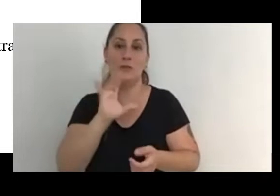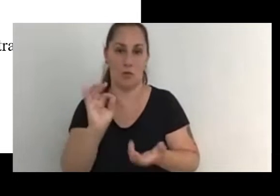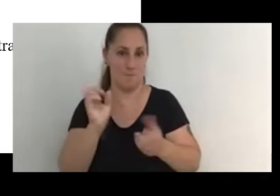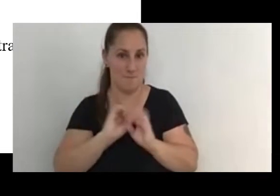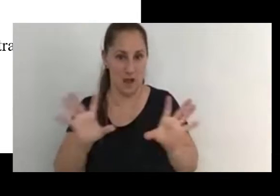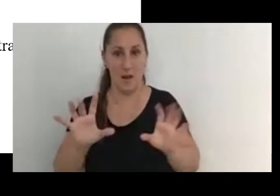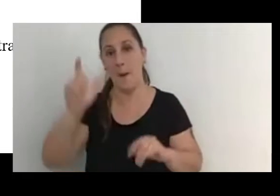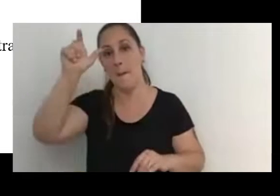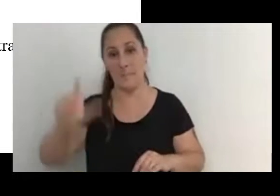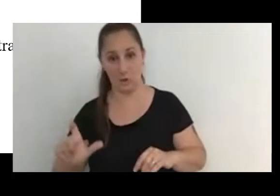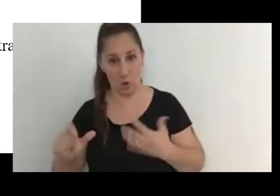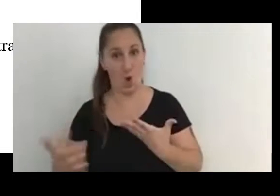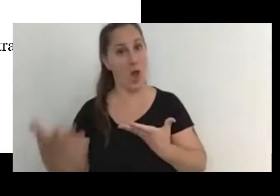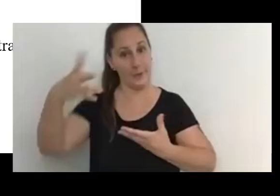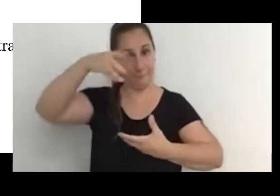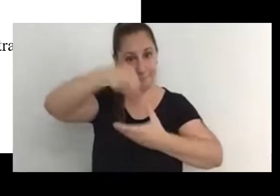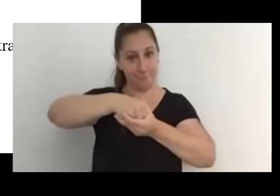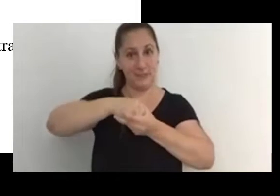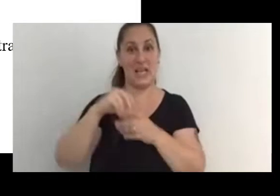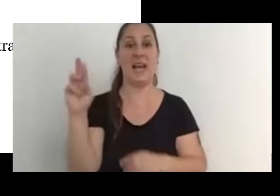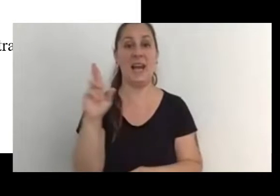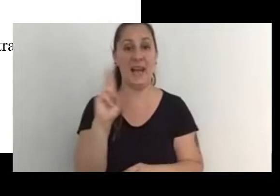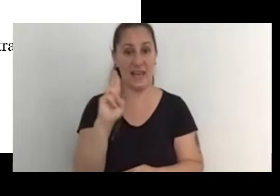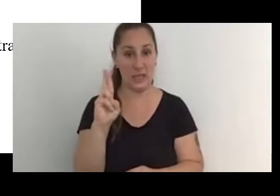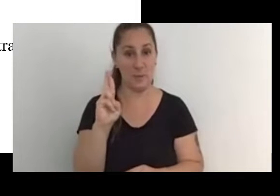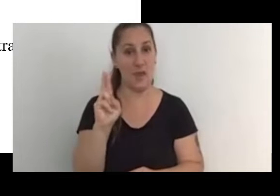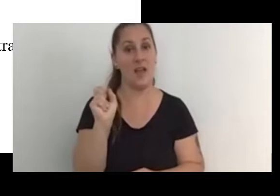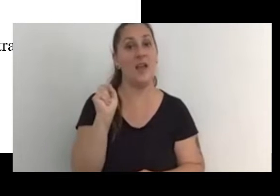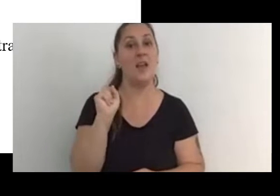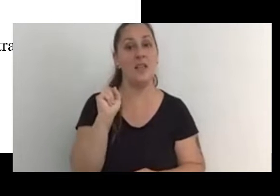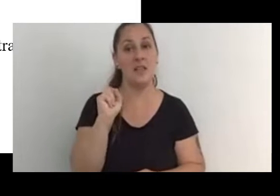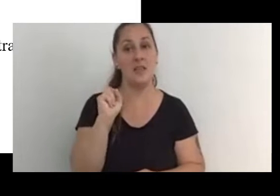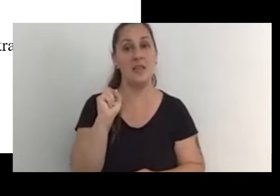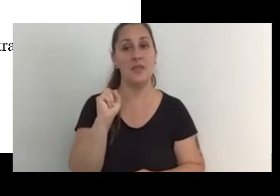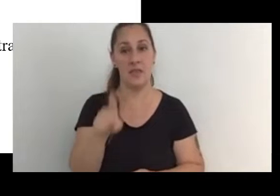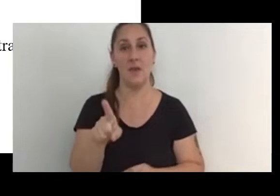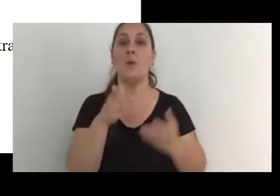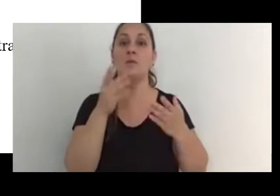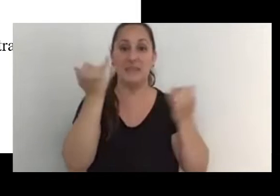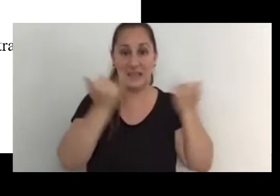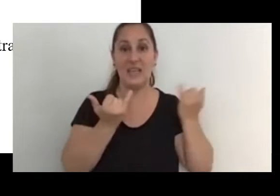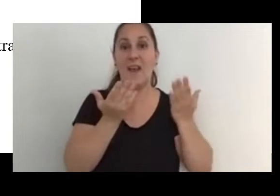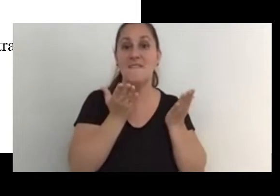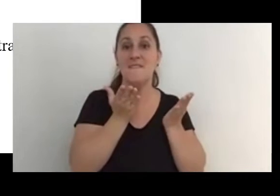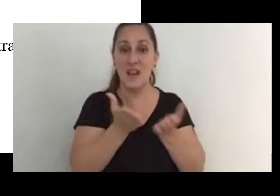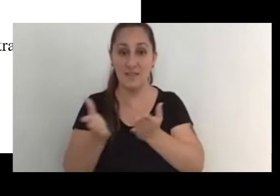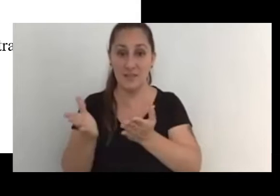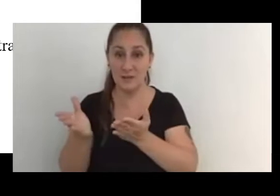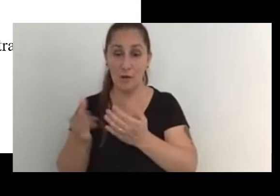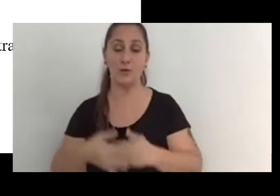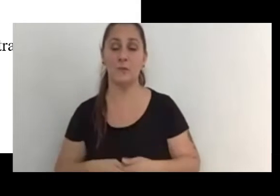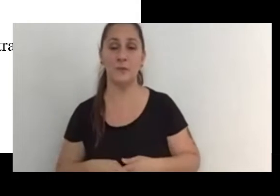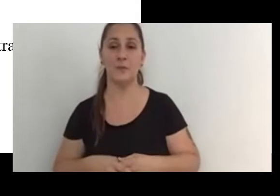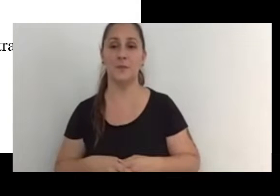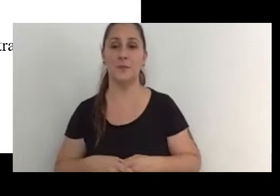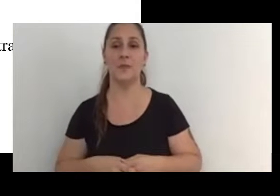hoy adhiera a este régimen de facilidades con beneficios, ¿sí? Va a tener